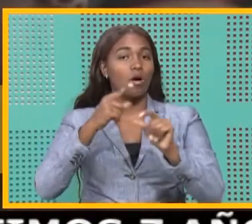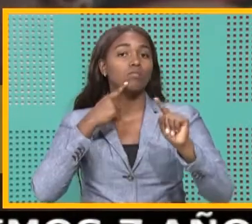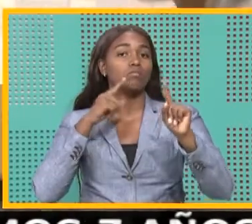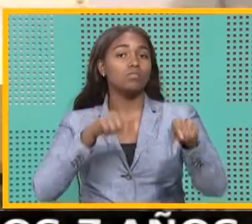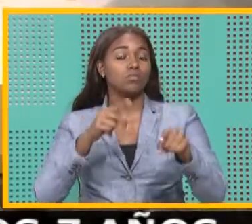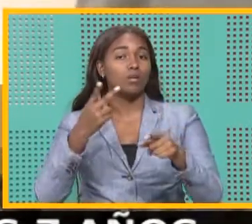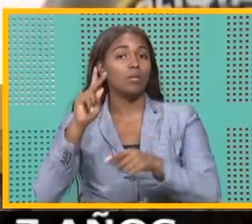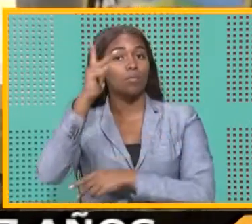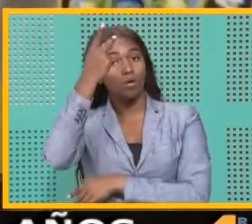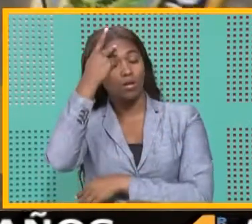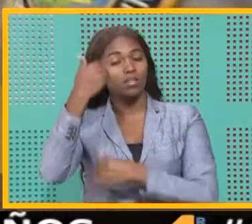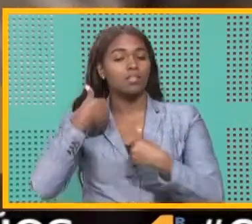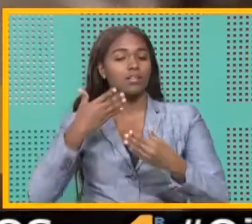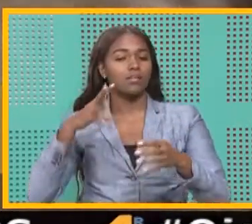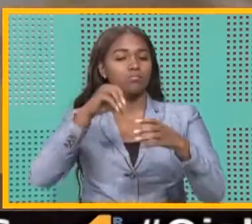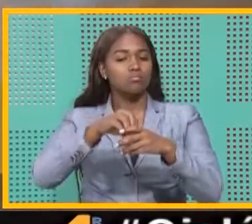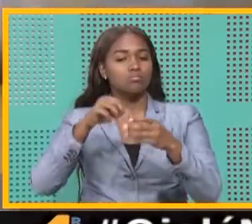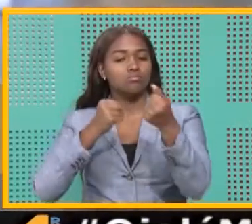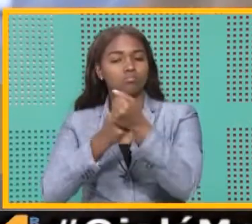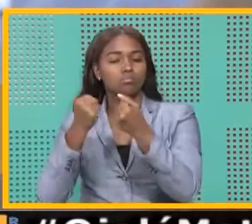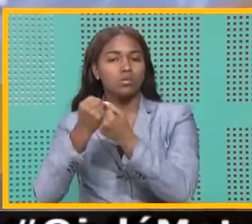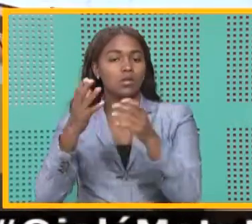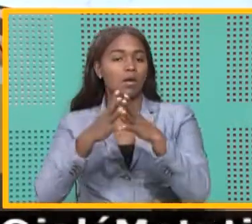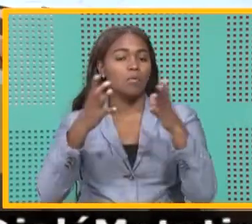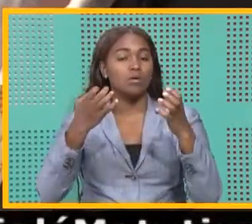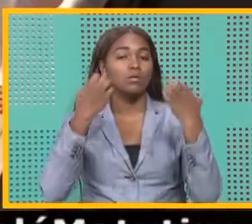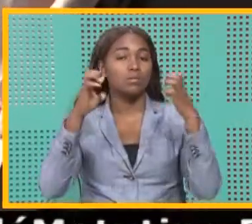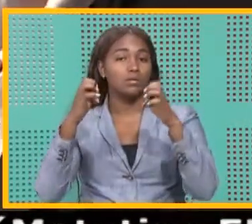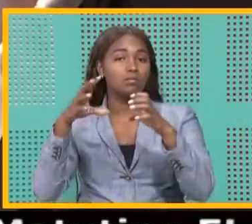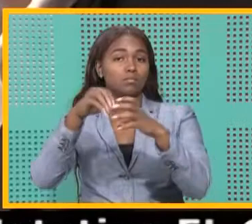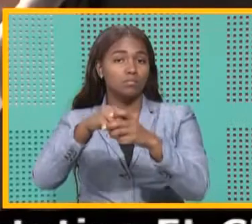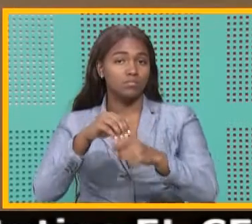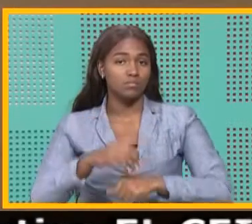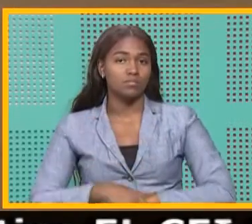público está presente en la mayoría de las emergencias.